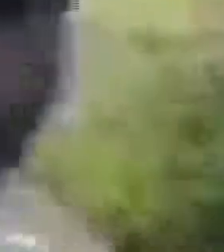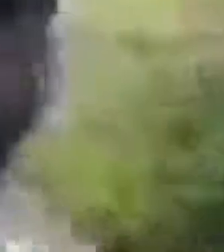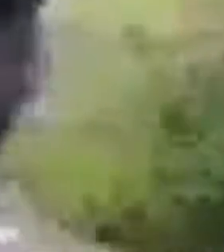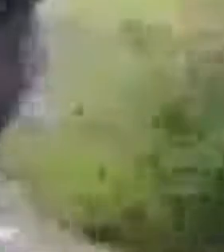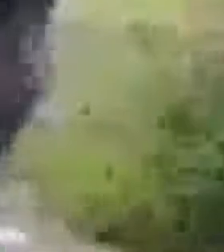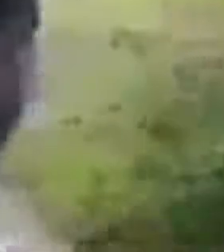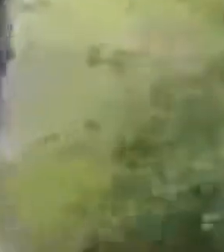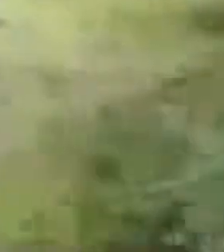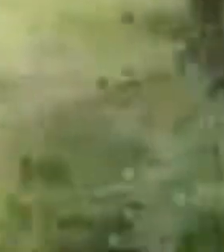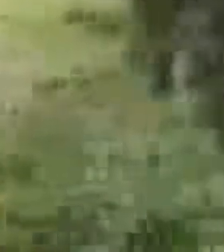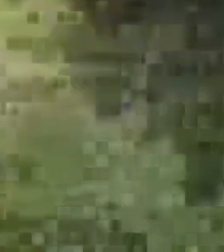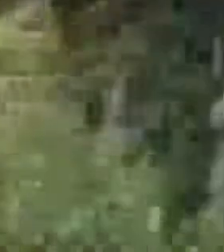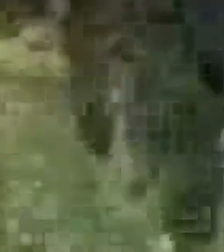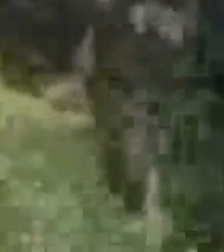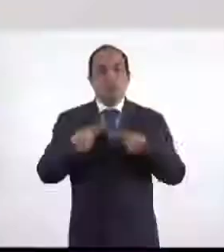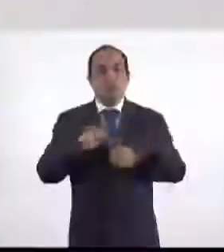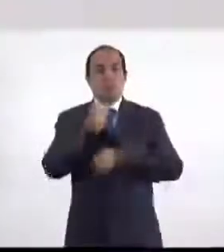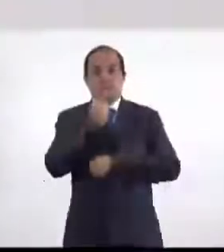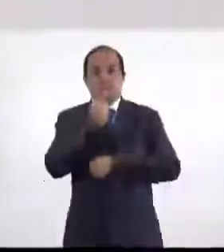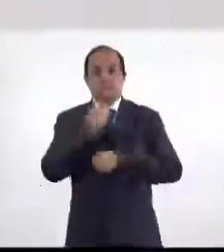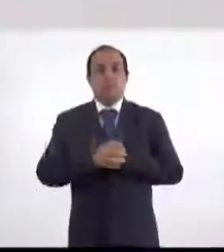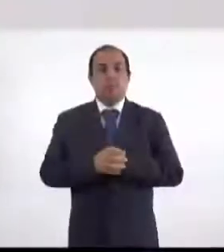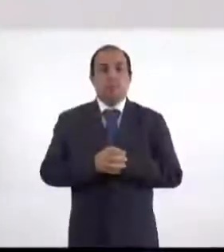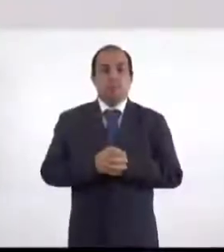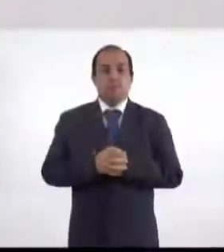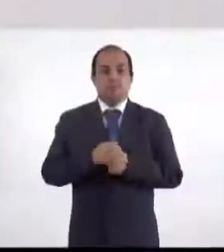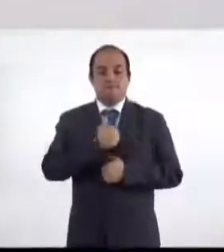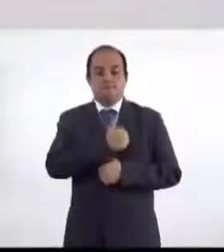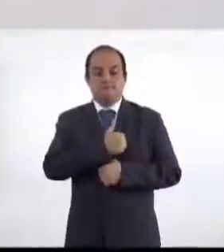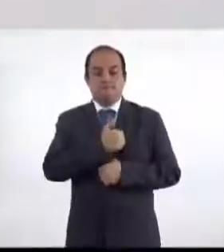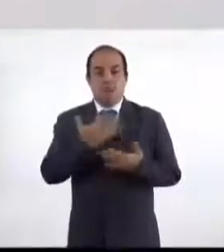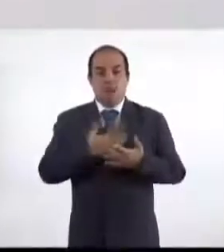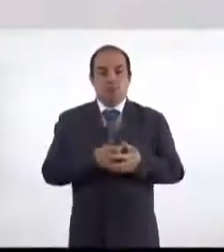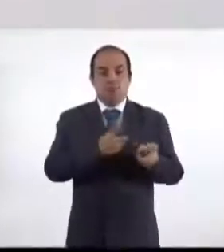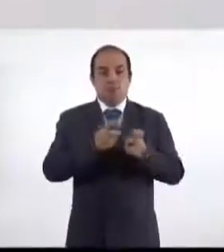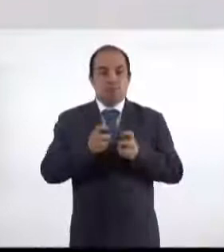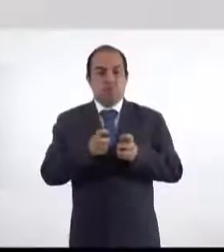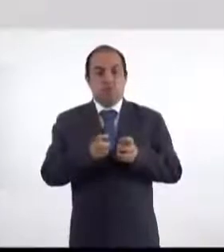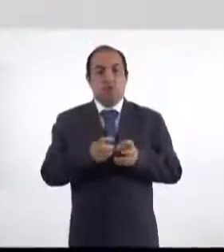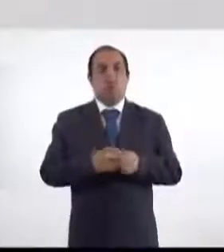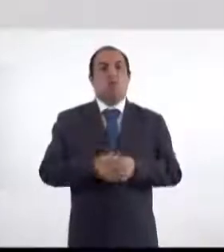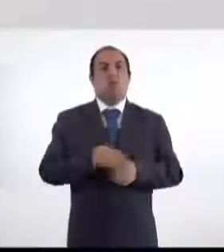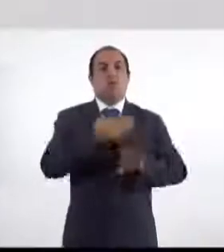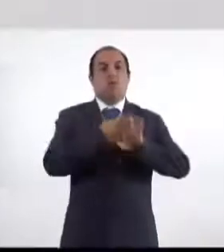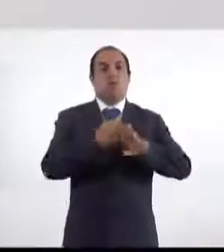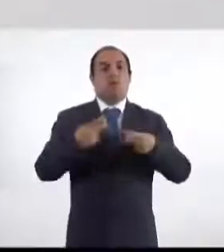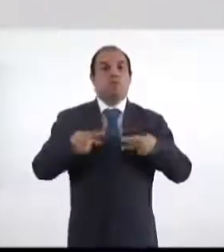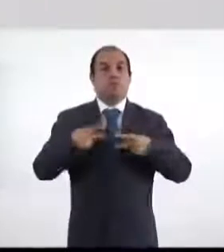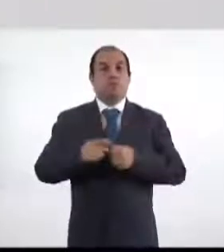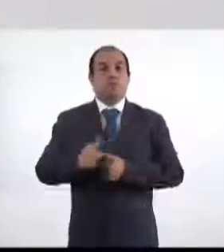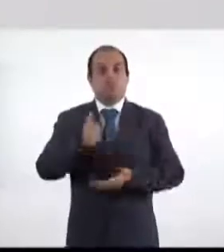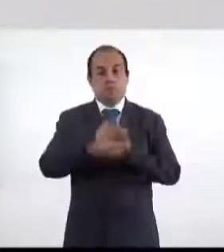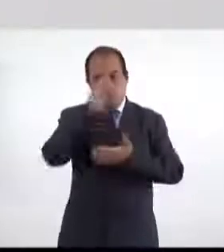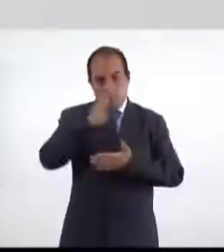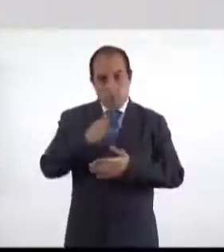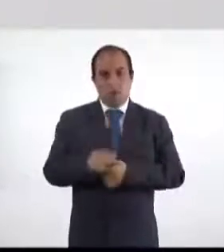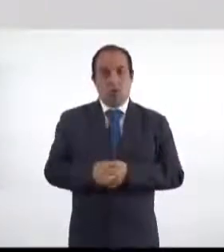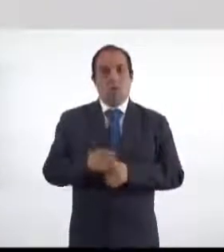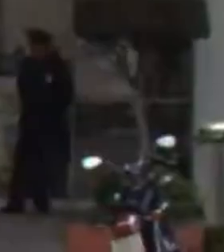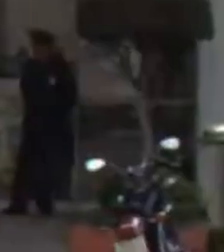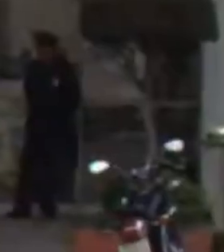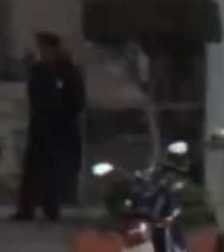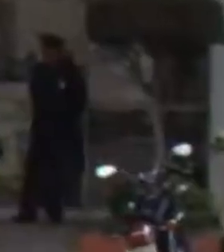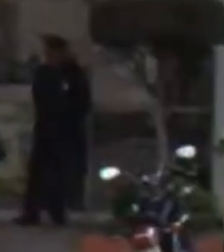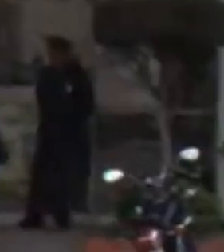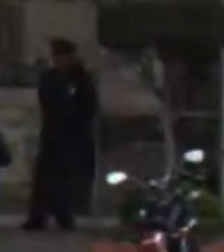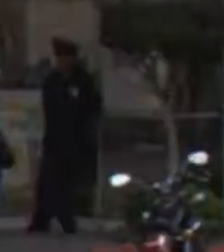evitar su presentación ante el Ministerio Público. En este caso, 11 policías y una mujer policía incurrieron en los delitos